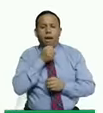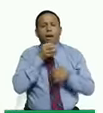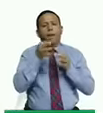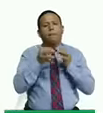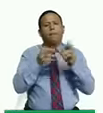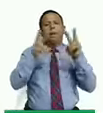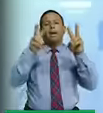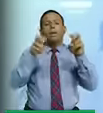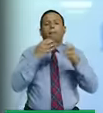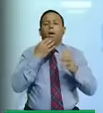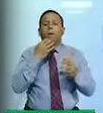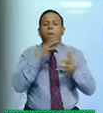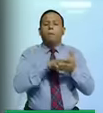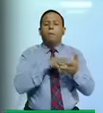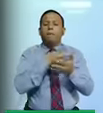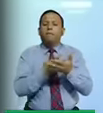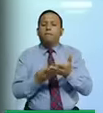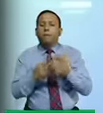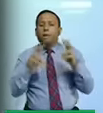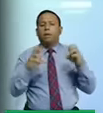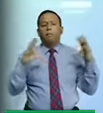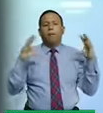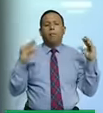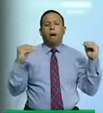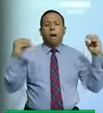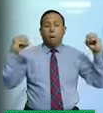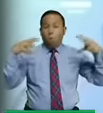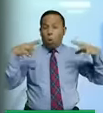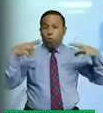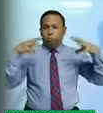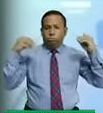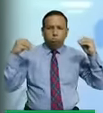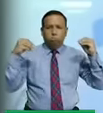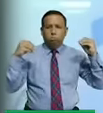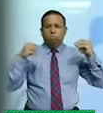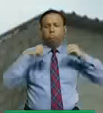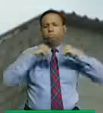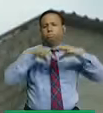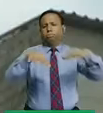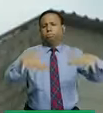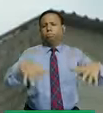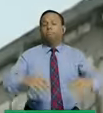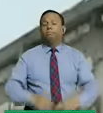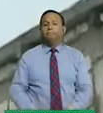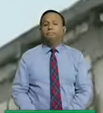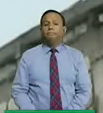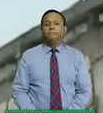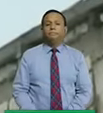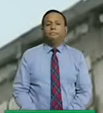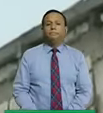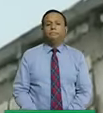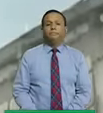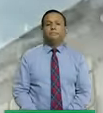acuerdo a SENACE. Ya estamos en cortes de luz sectorizados. Informó Edwin